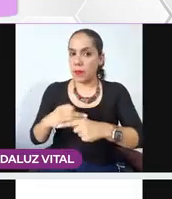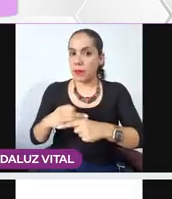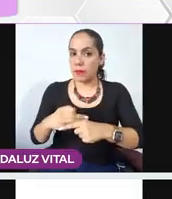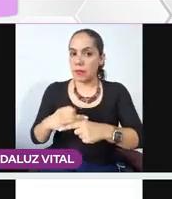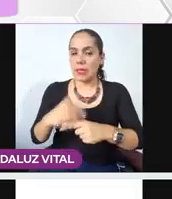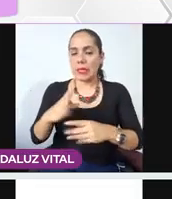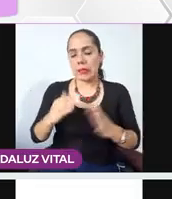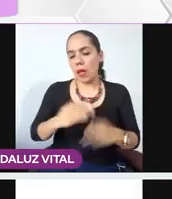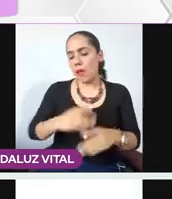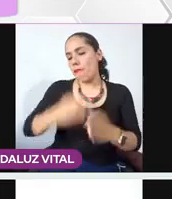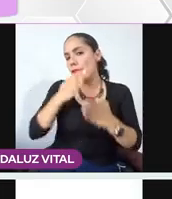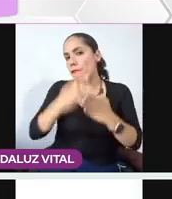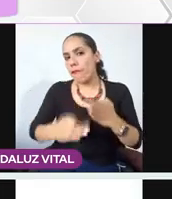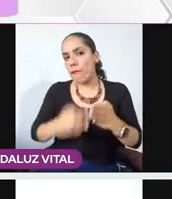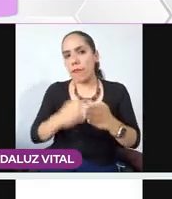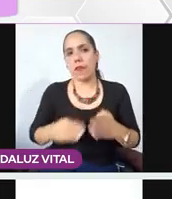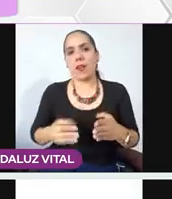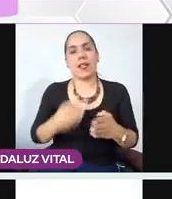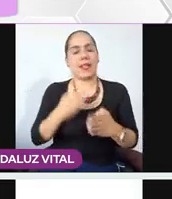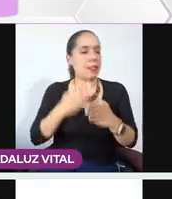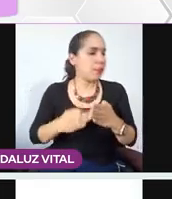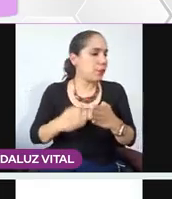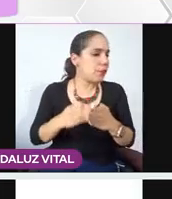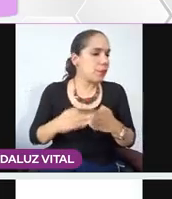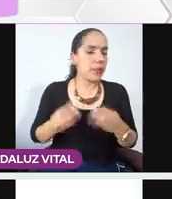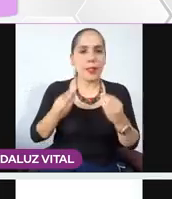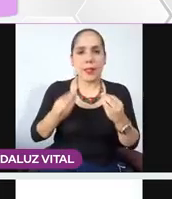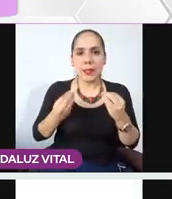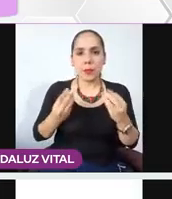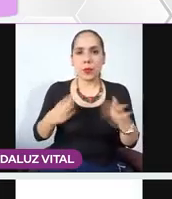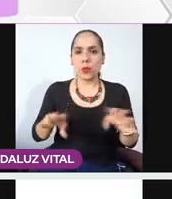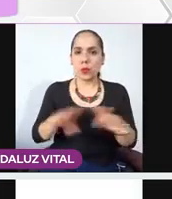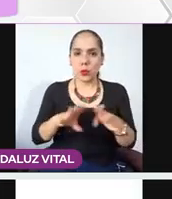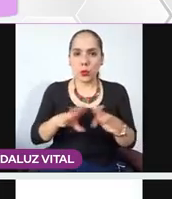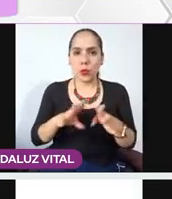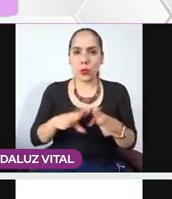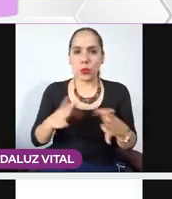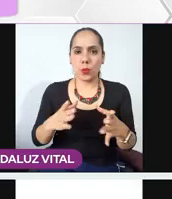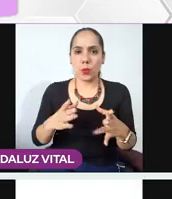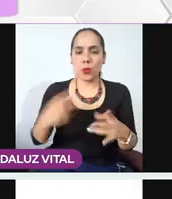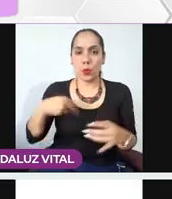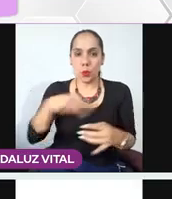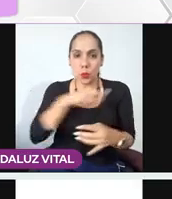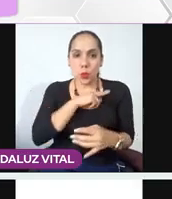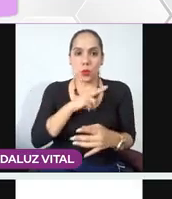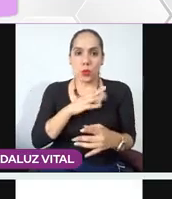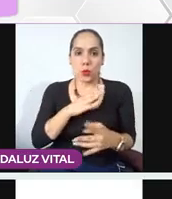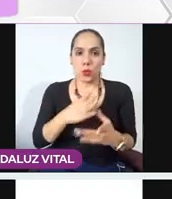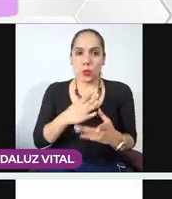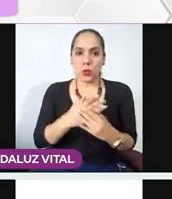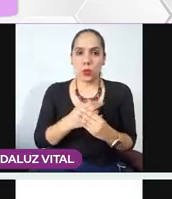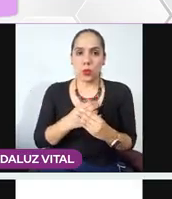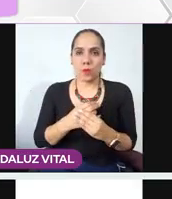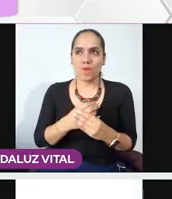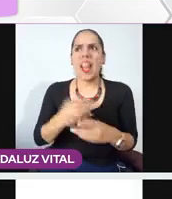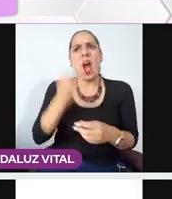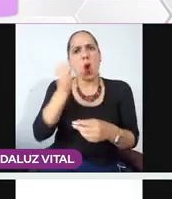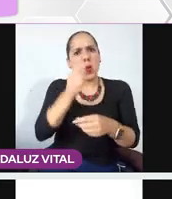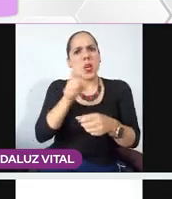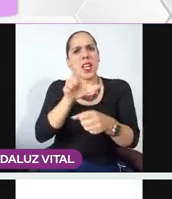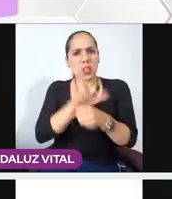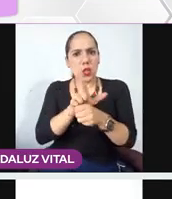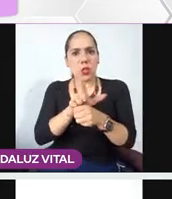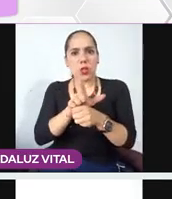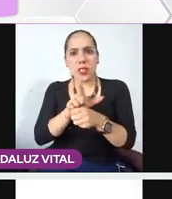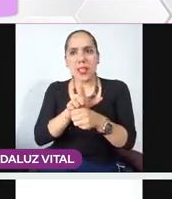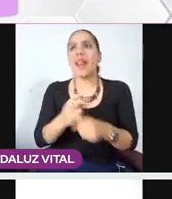muchísimo el que nosotros podamos, pues, hacer una sociedad funcional, una sociedad